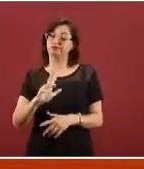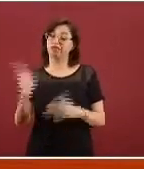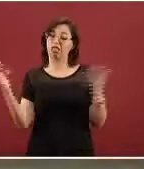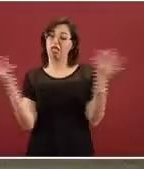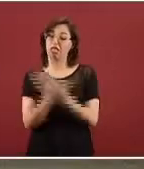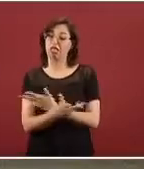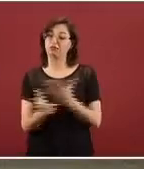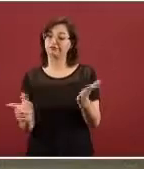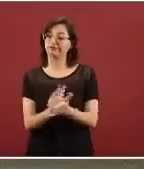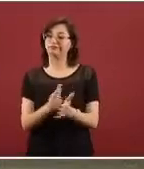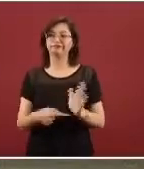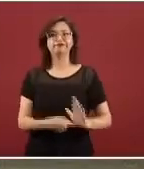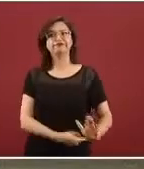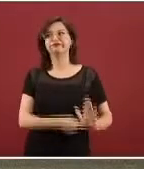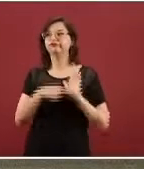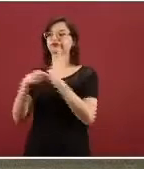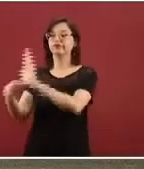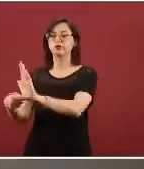ley.